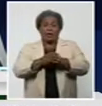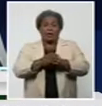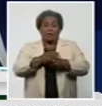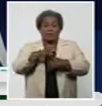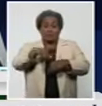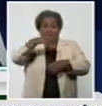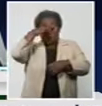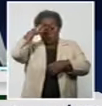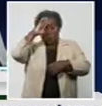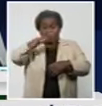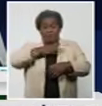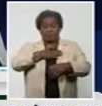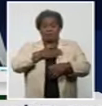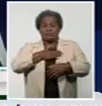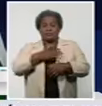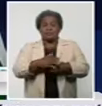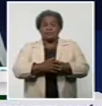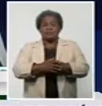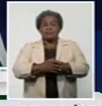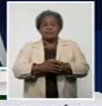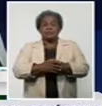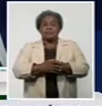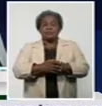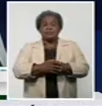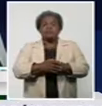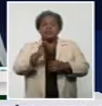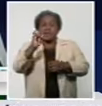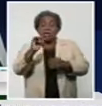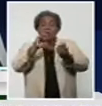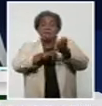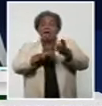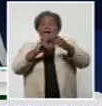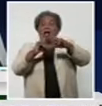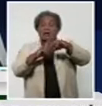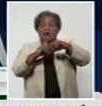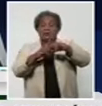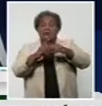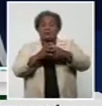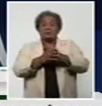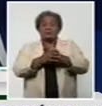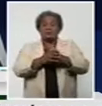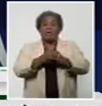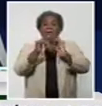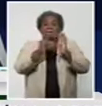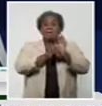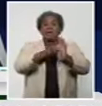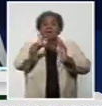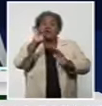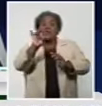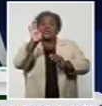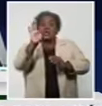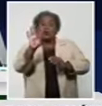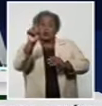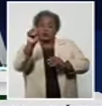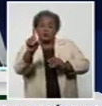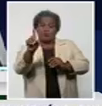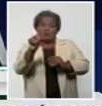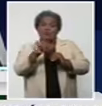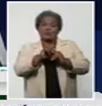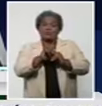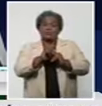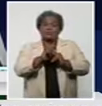país, los del Instituto de Medicina Tropical Pedro Curí, 1981 muestras,